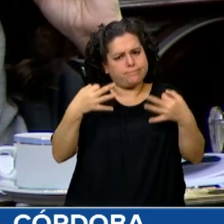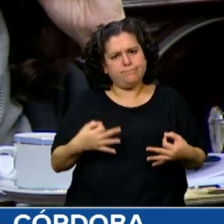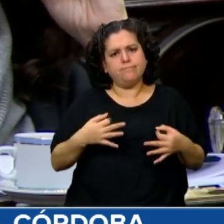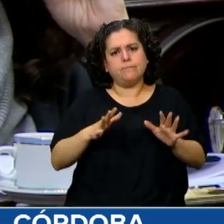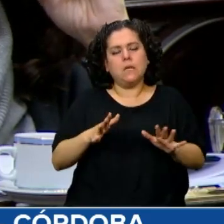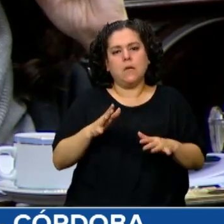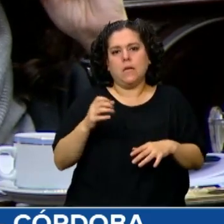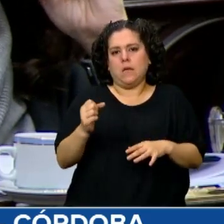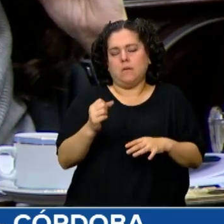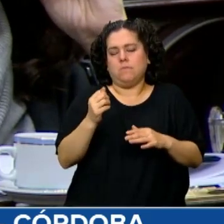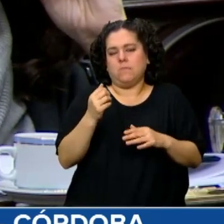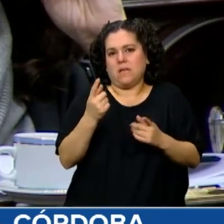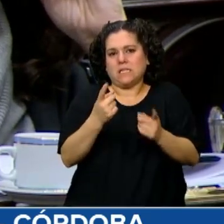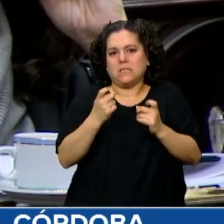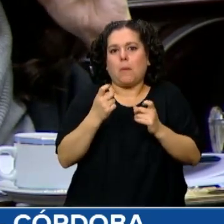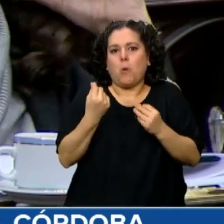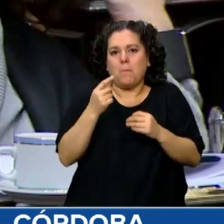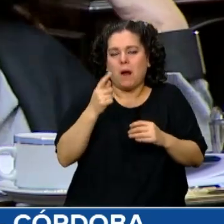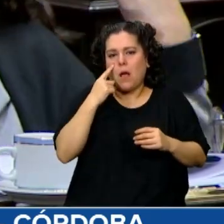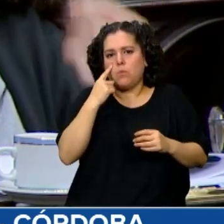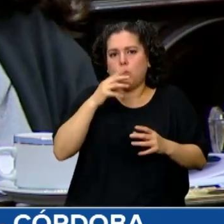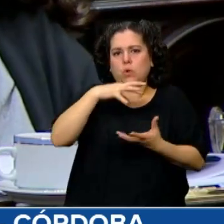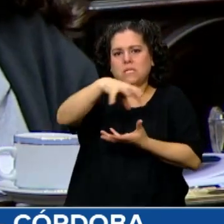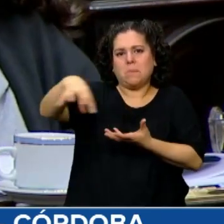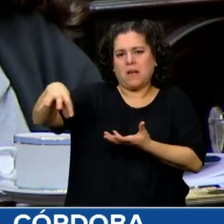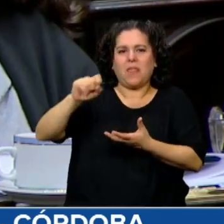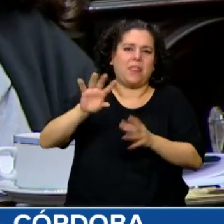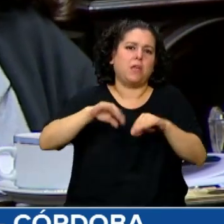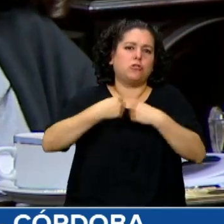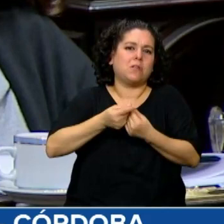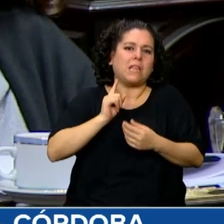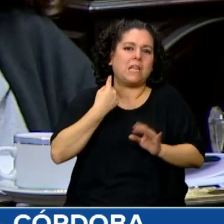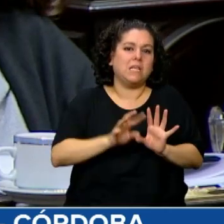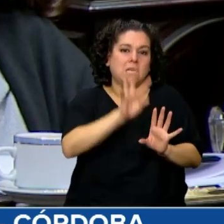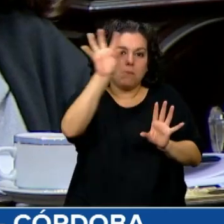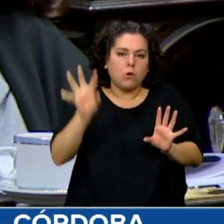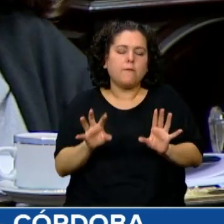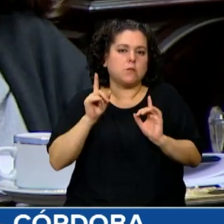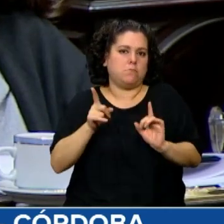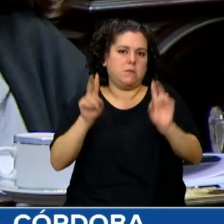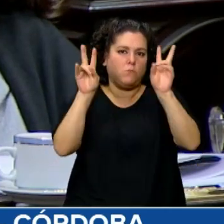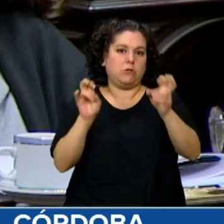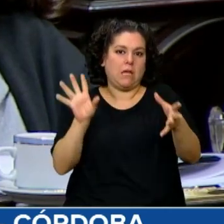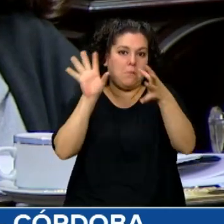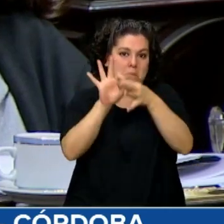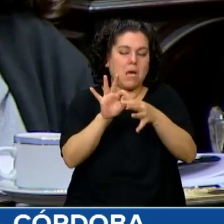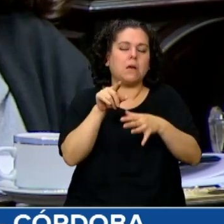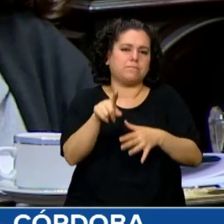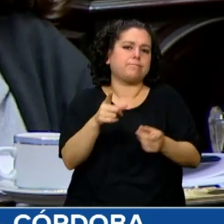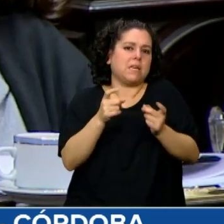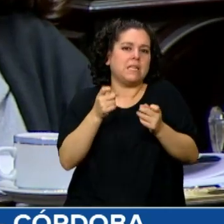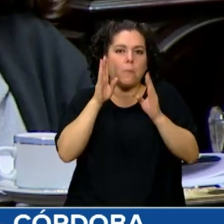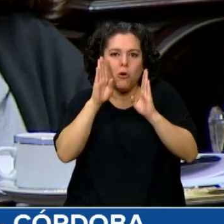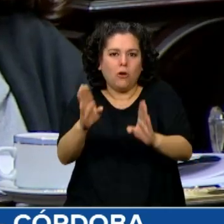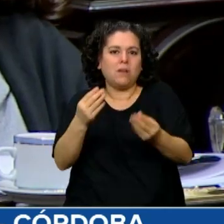absolutamente inequitativa para los municipios de 13 provincias involucradas en la misma, es